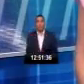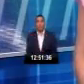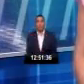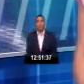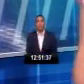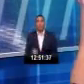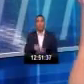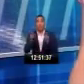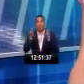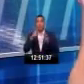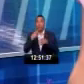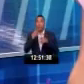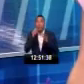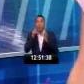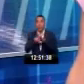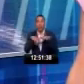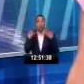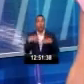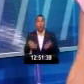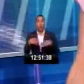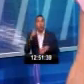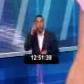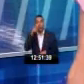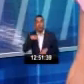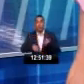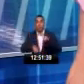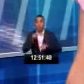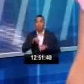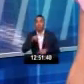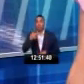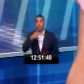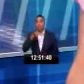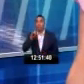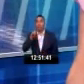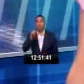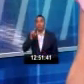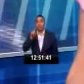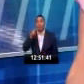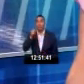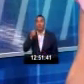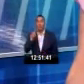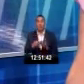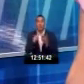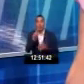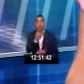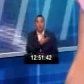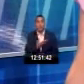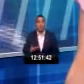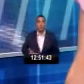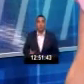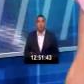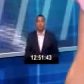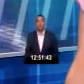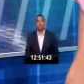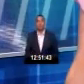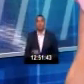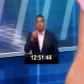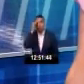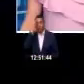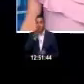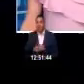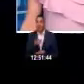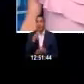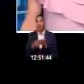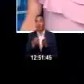manifestaciones. En ese marco hizo una grave denuncia. Nuestro compañero Cristian Hidalgo nos cuenta qué dijo el mandatario. Adelante, Cristian, muy